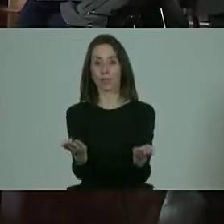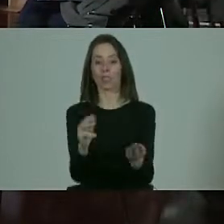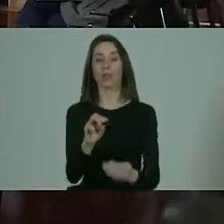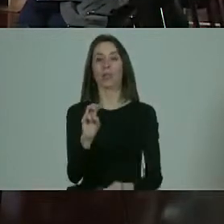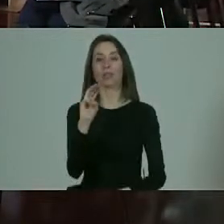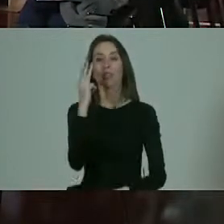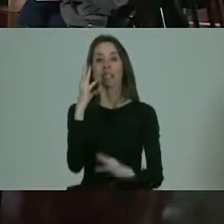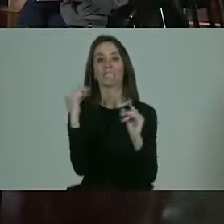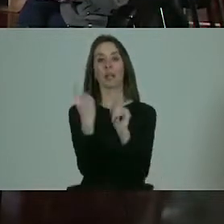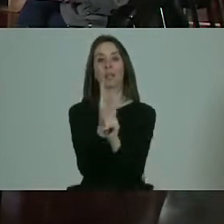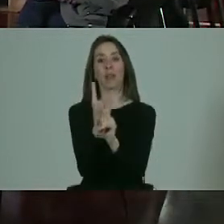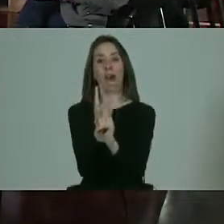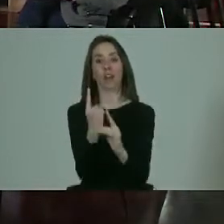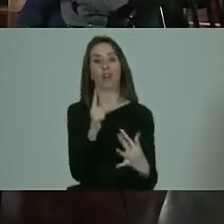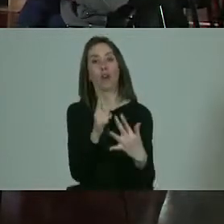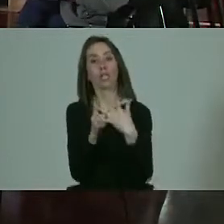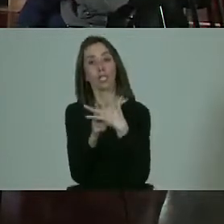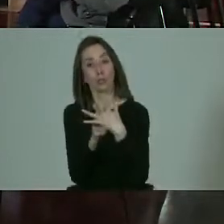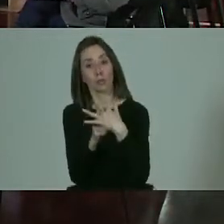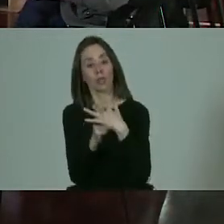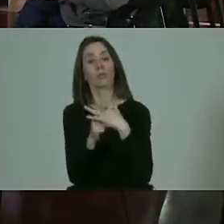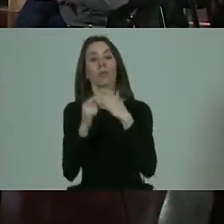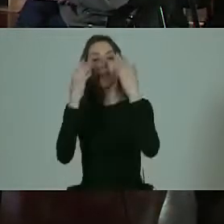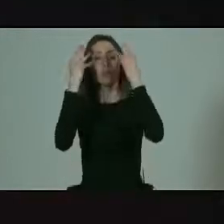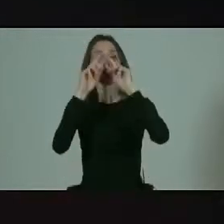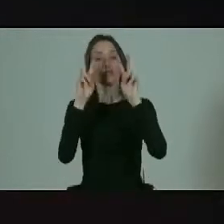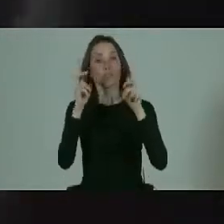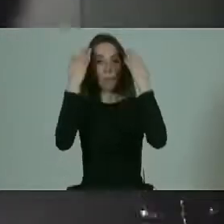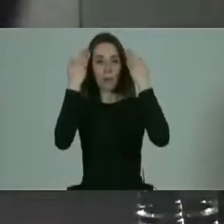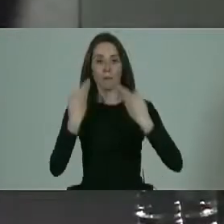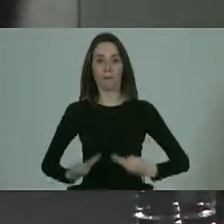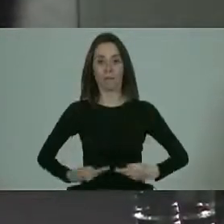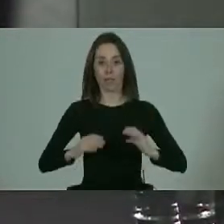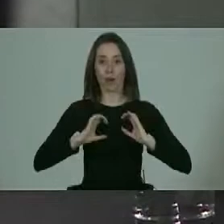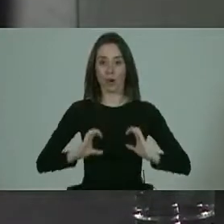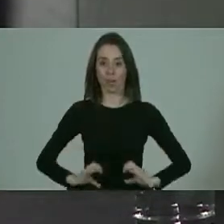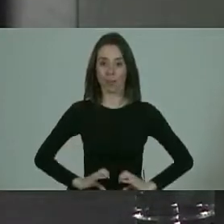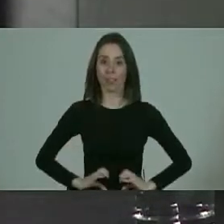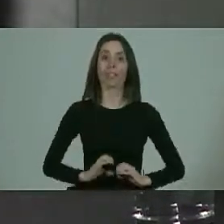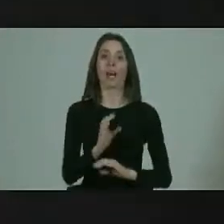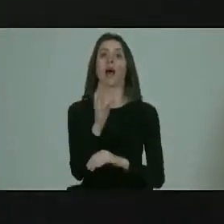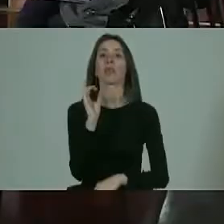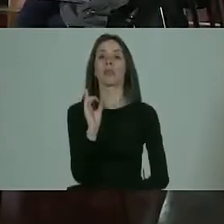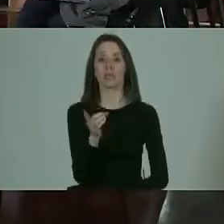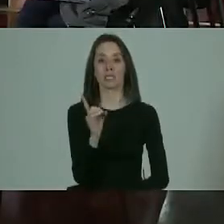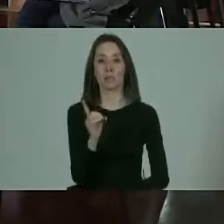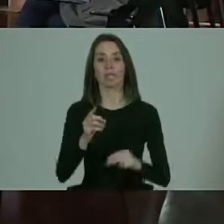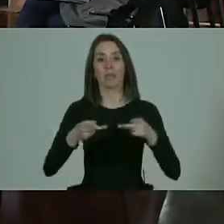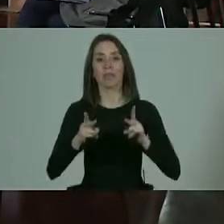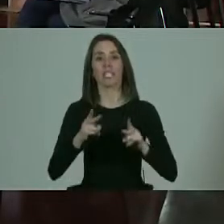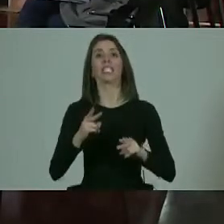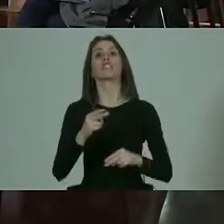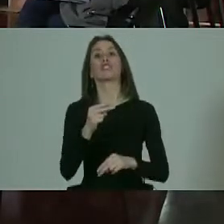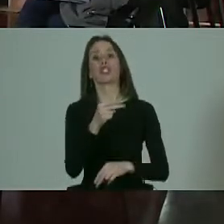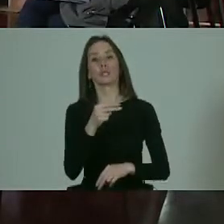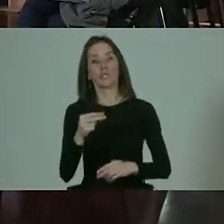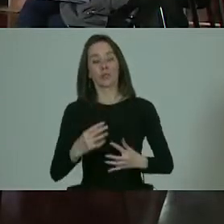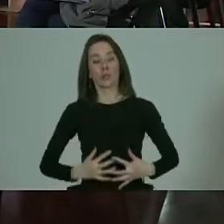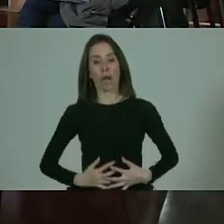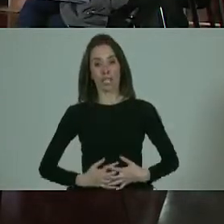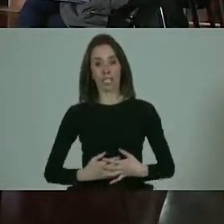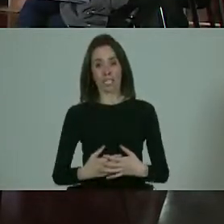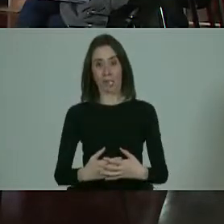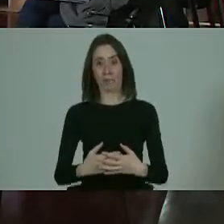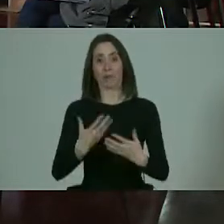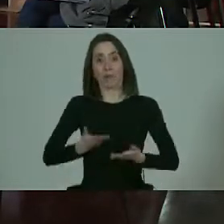tercer diálogo inclusivo bioética y discapacidad derechos sexuales y reproductivos en esta segunda ronda les quiero presentar a los